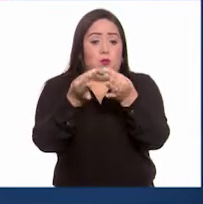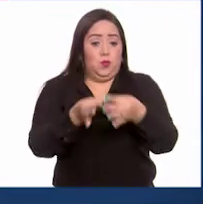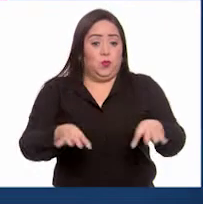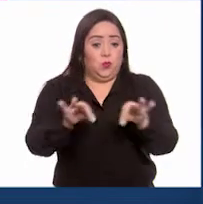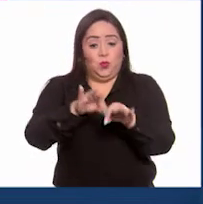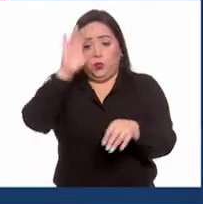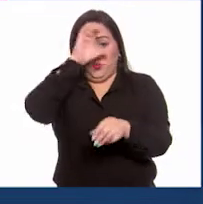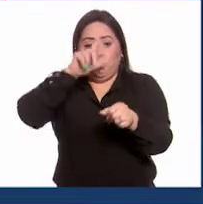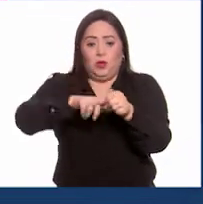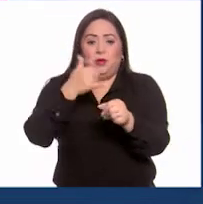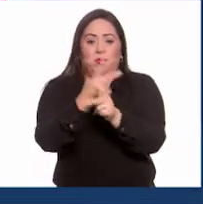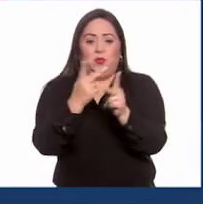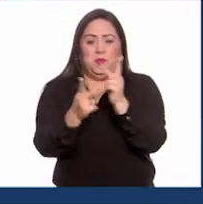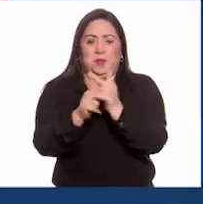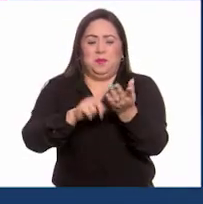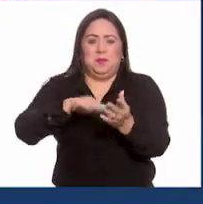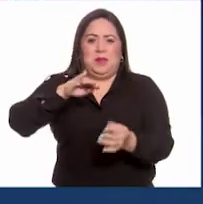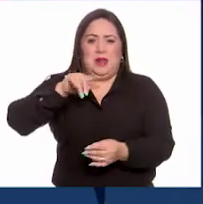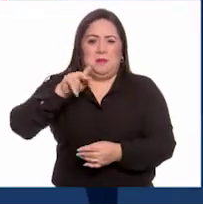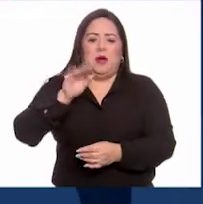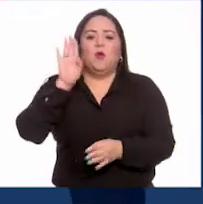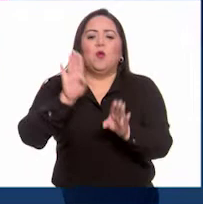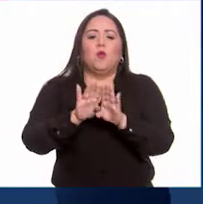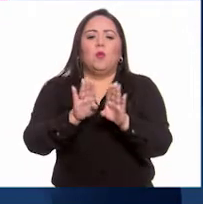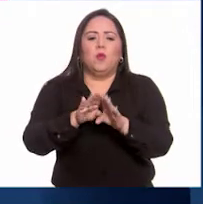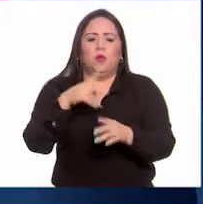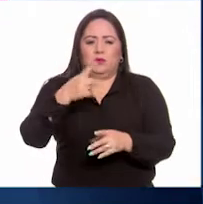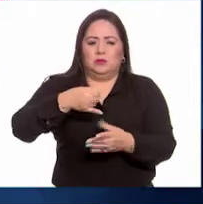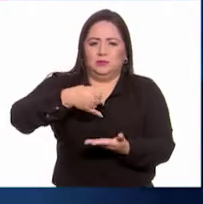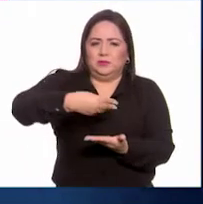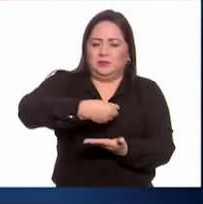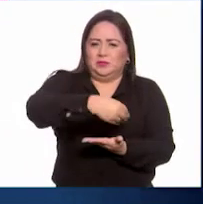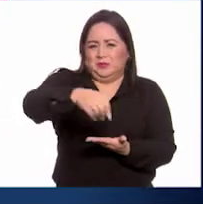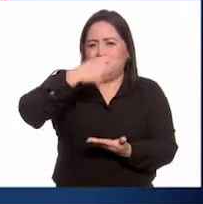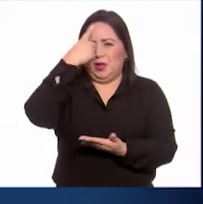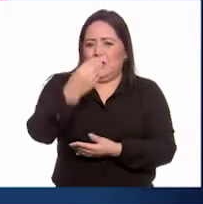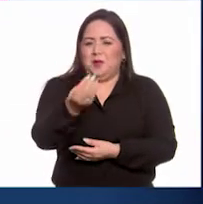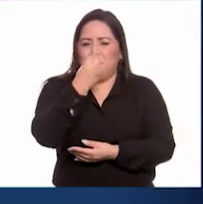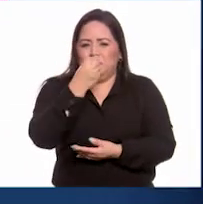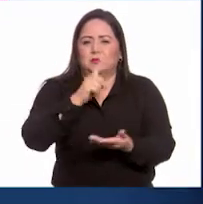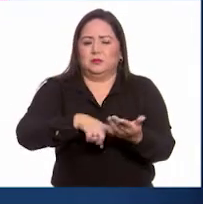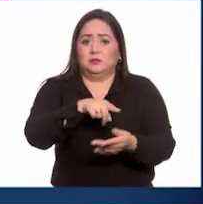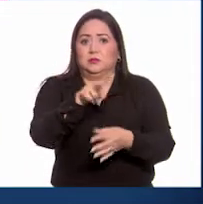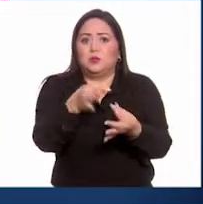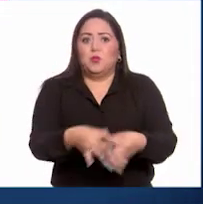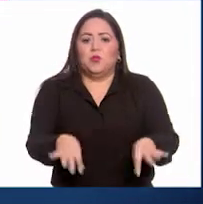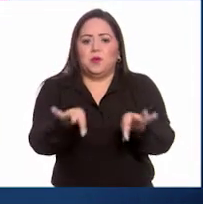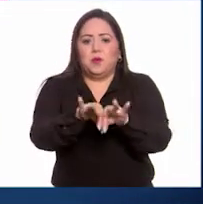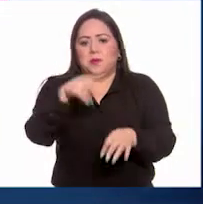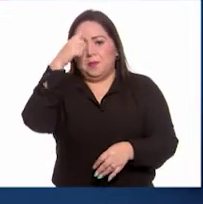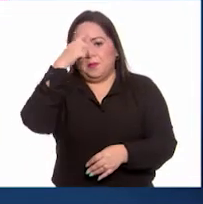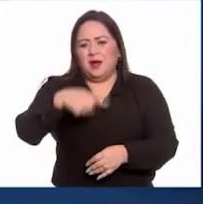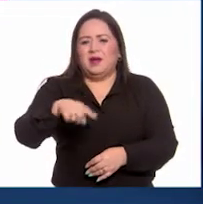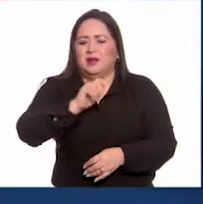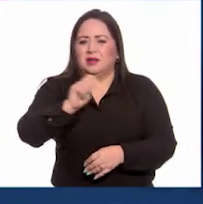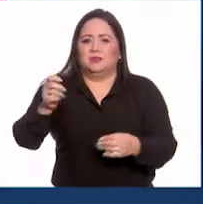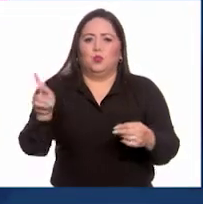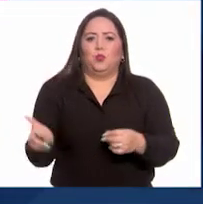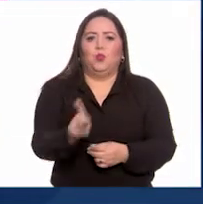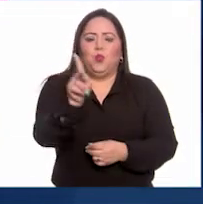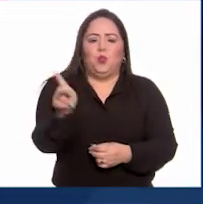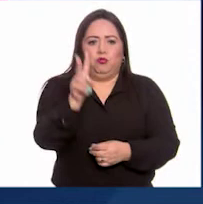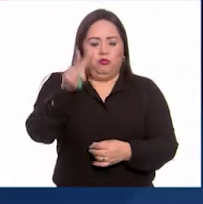importancia cultural y productiva de la milpa como método de cultivo de los alimentos que han sido fundamentales para el desarrollo de los